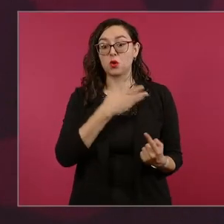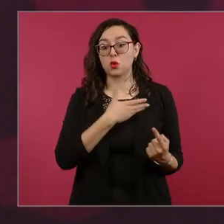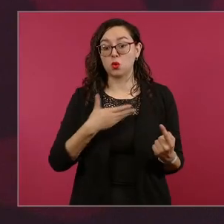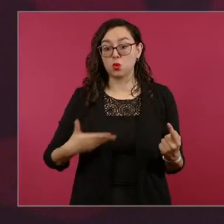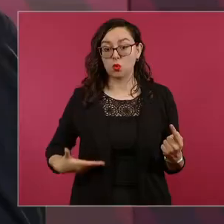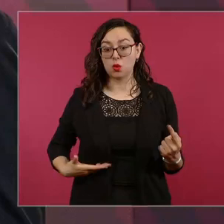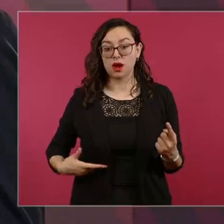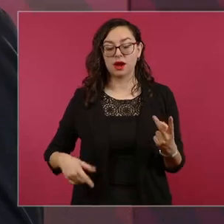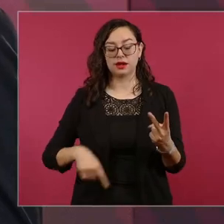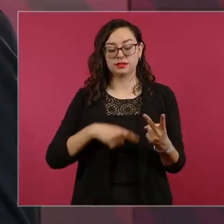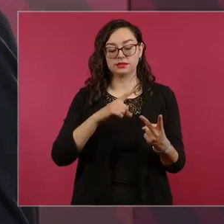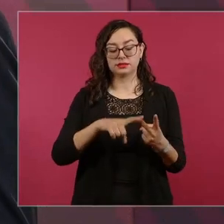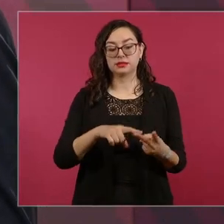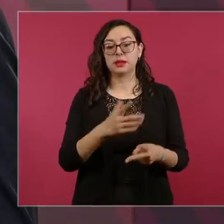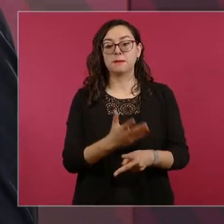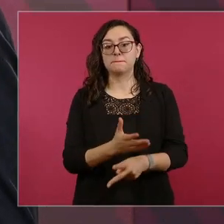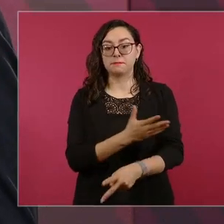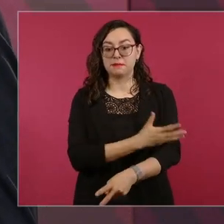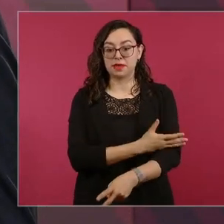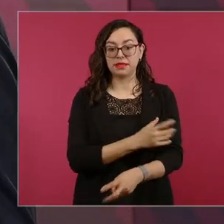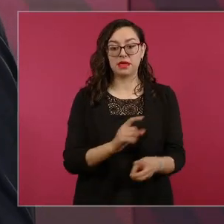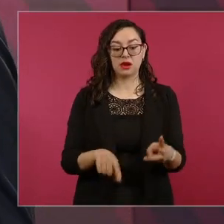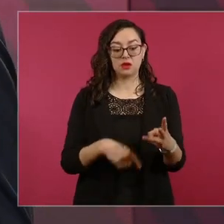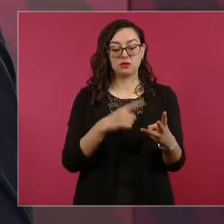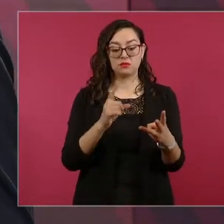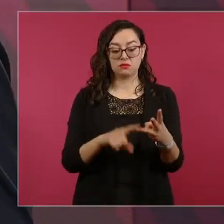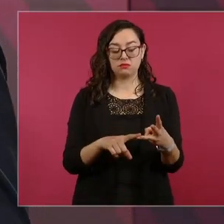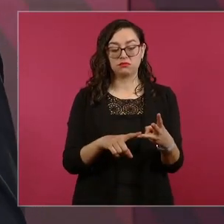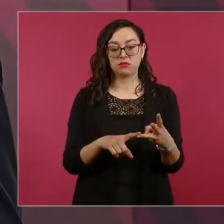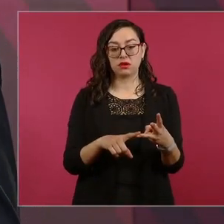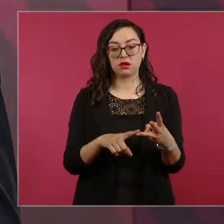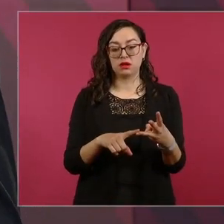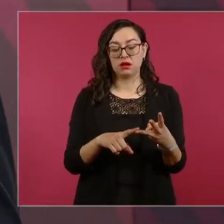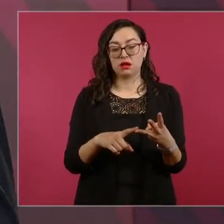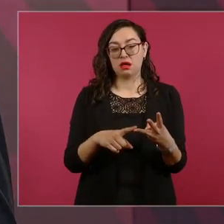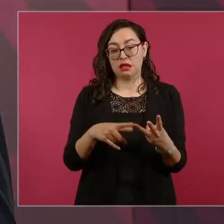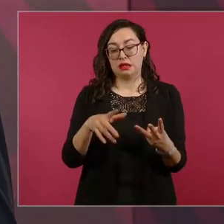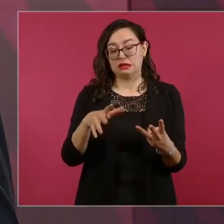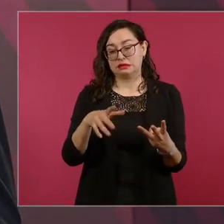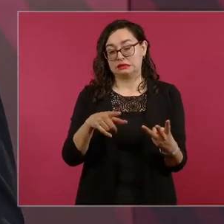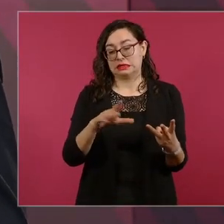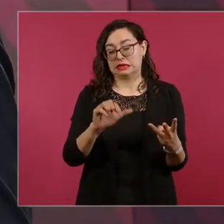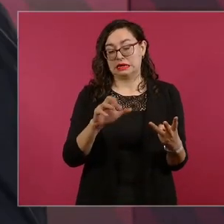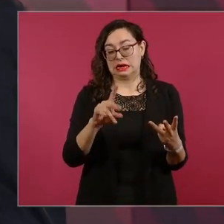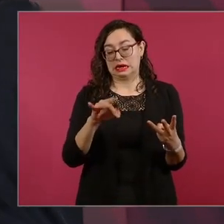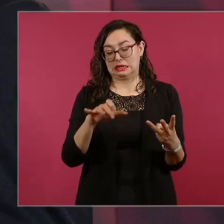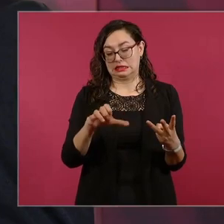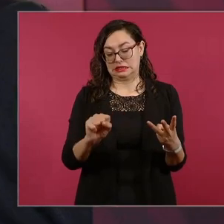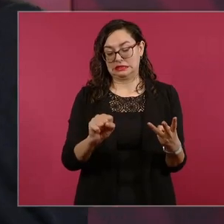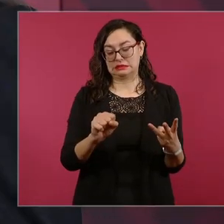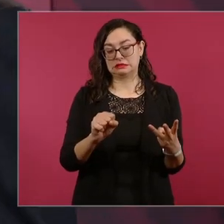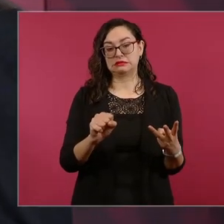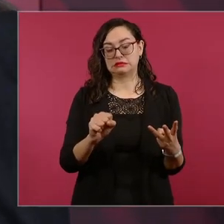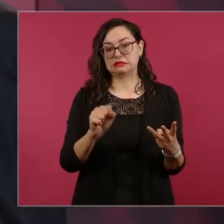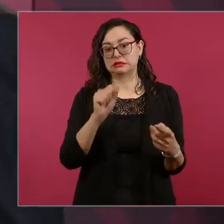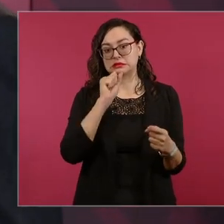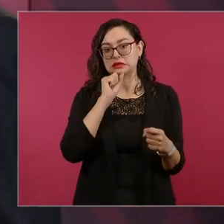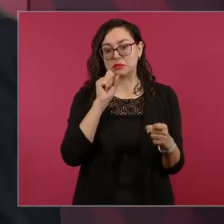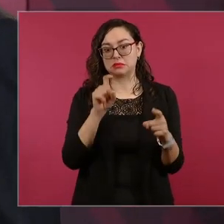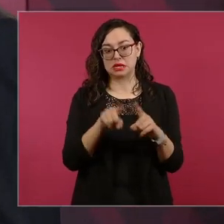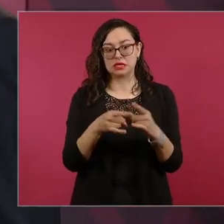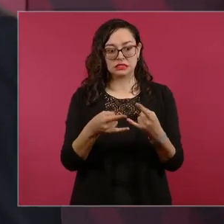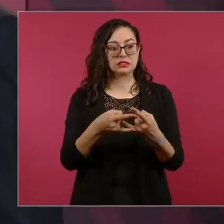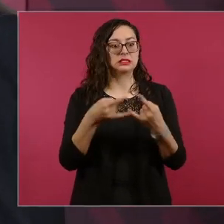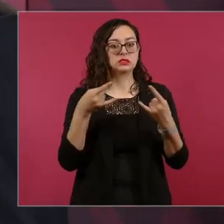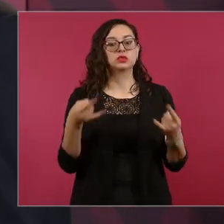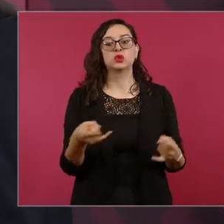texto, a lo mejor nos va a llevar dos o tres días. Lo vamos